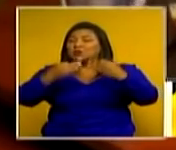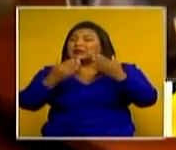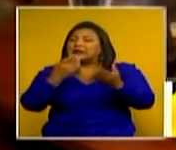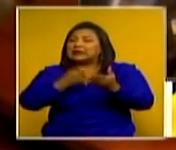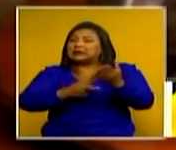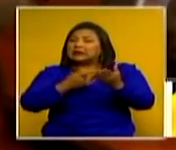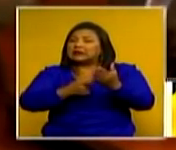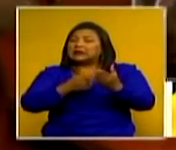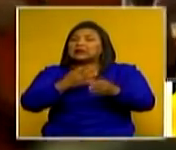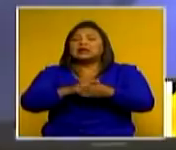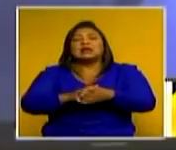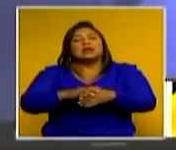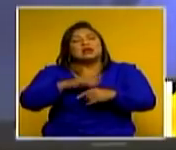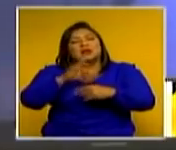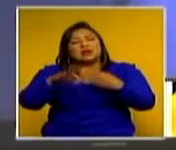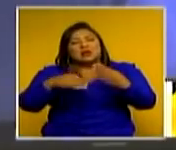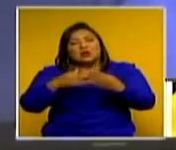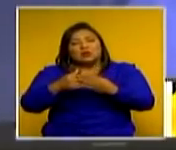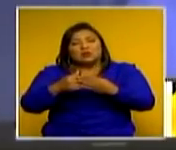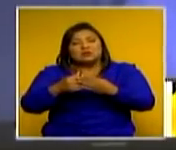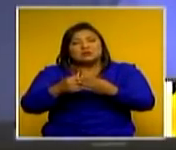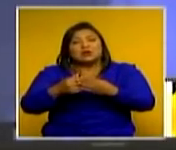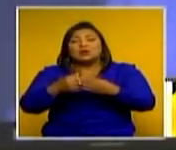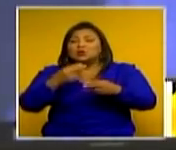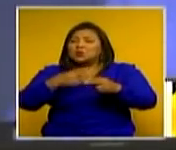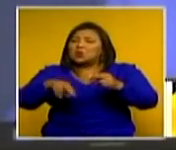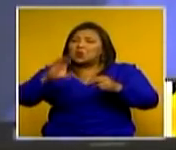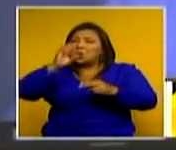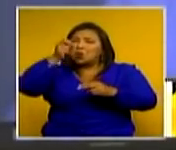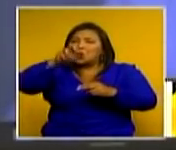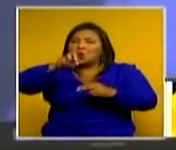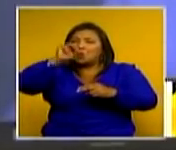de delincuencia común pudimos encontrar